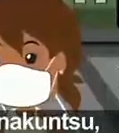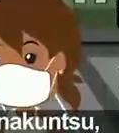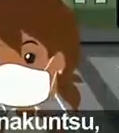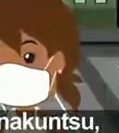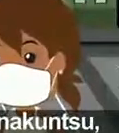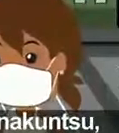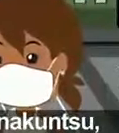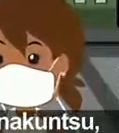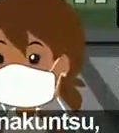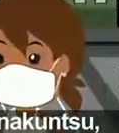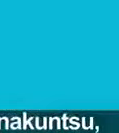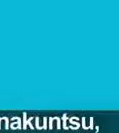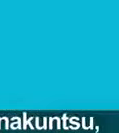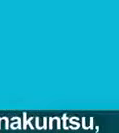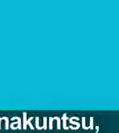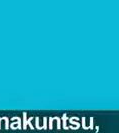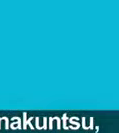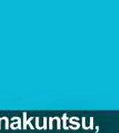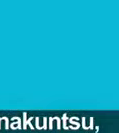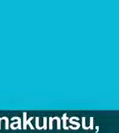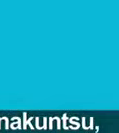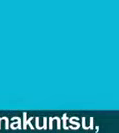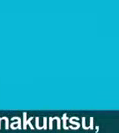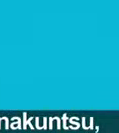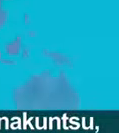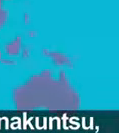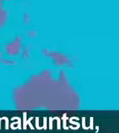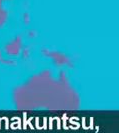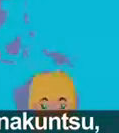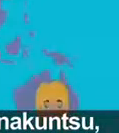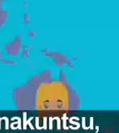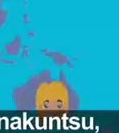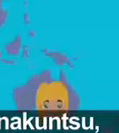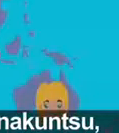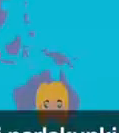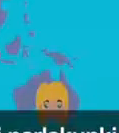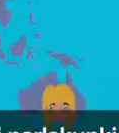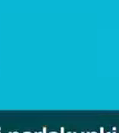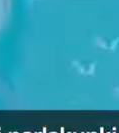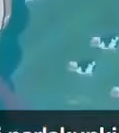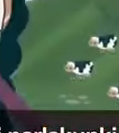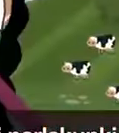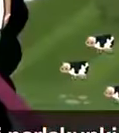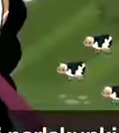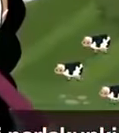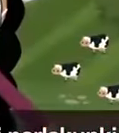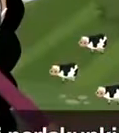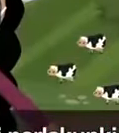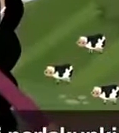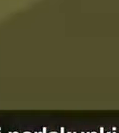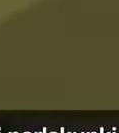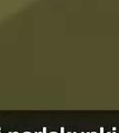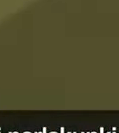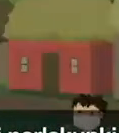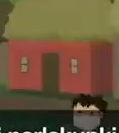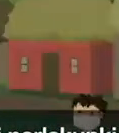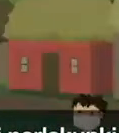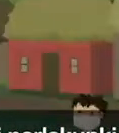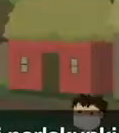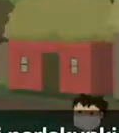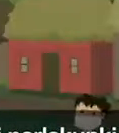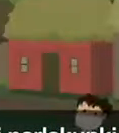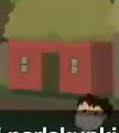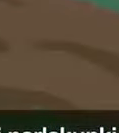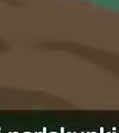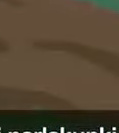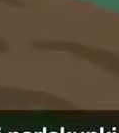muchos antenakunaqa mana mimanakunchu, kewanqa yanasakunawan, yachachikoqkunawan, kastakunawanmi